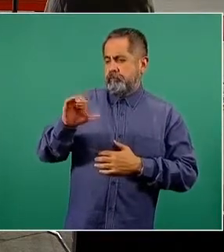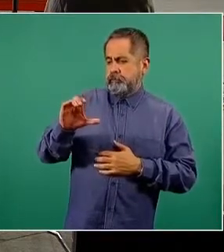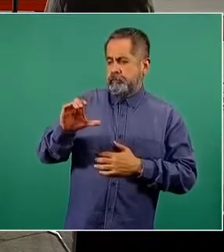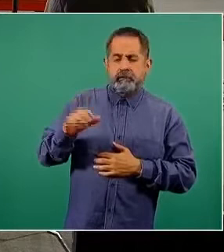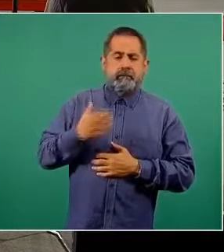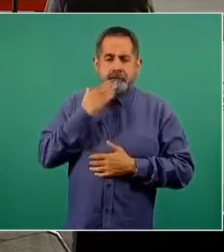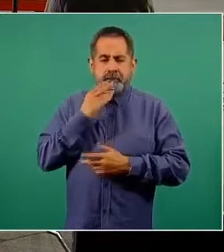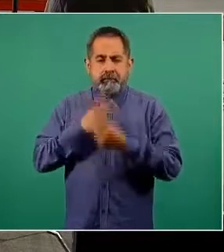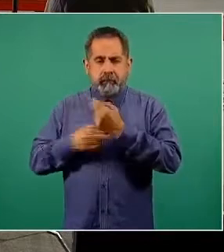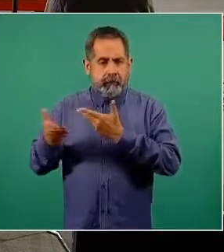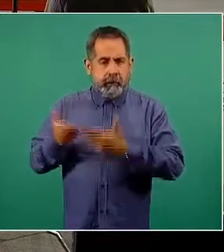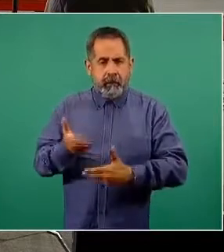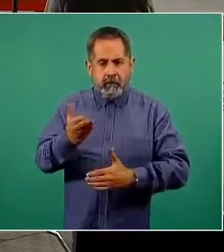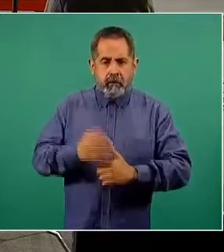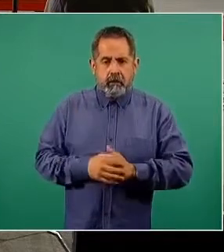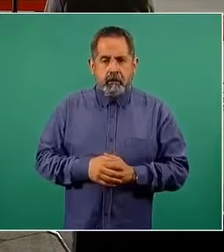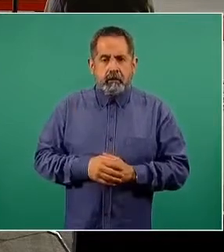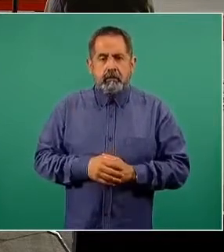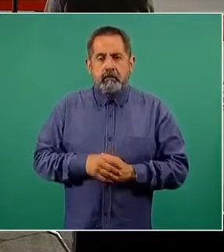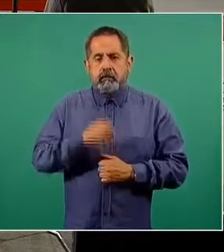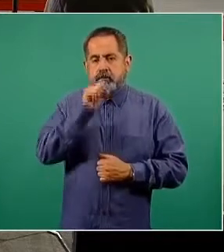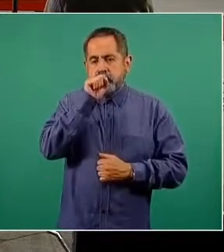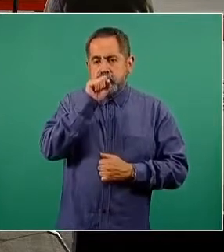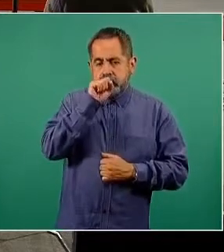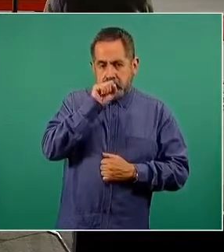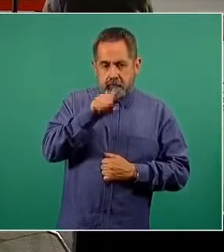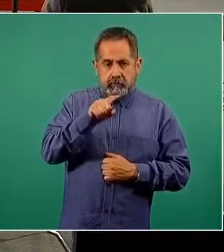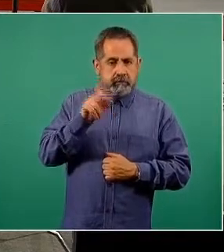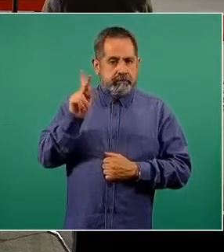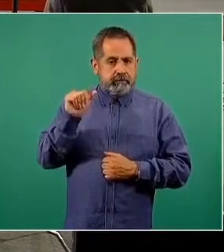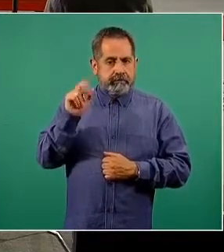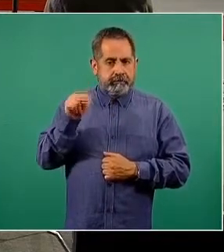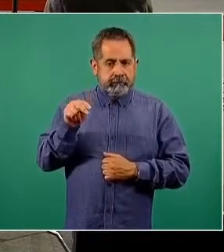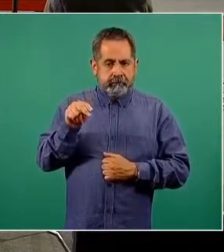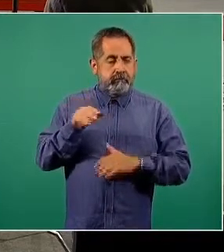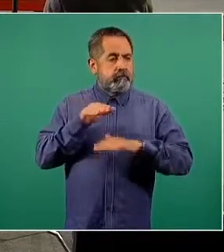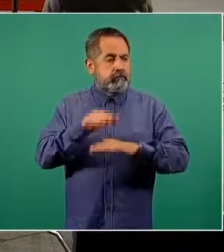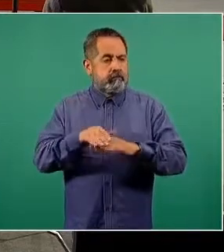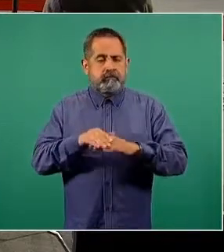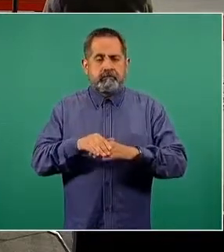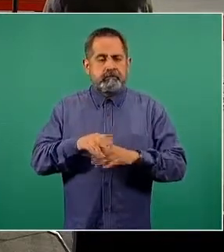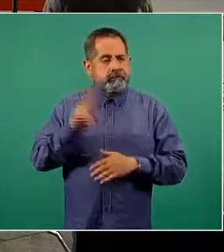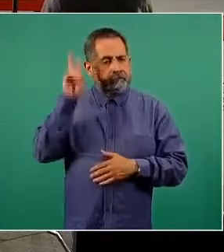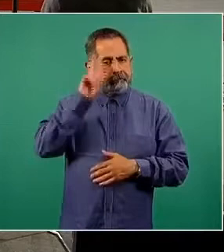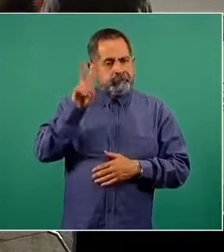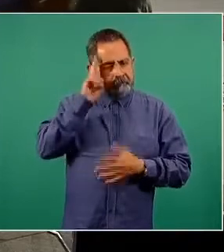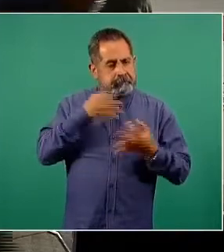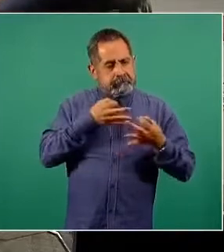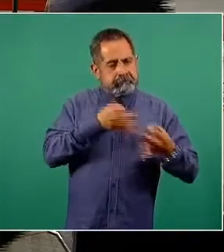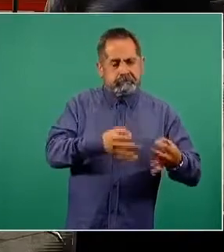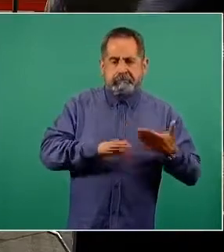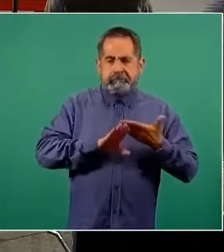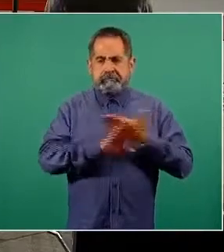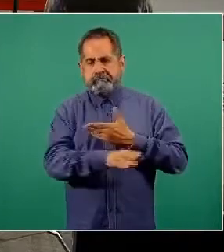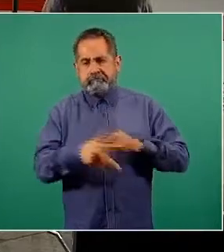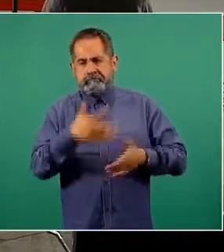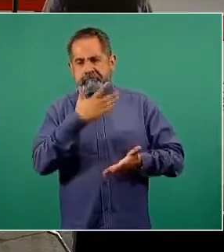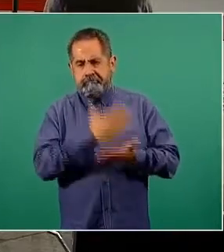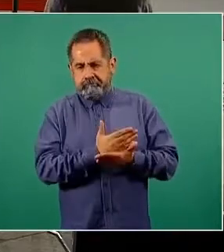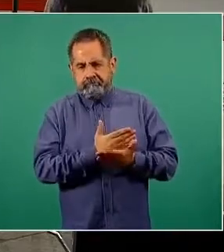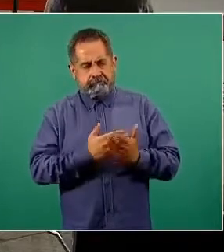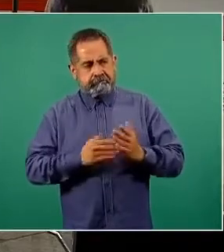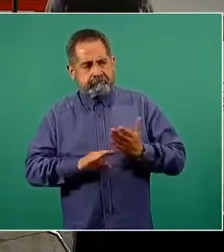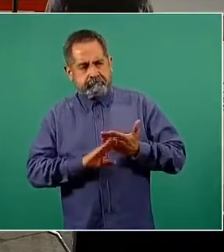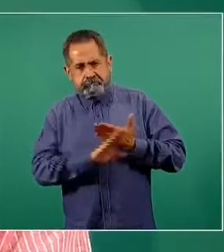Bienvenida. Y en el contexto de la Estrategia Nacional para Prevención de Adicciones, como hemos comentado varias